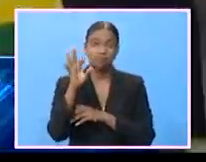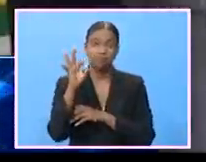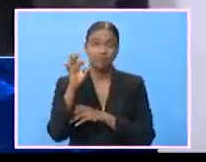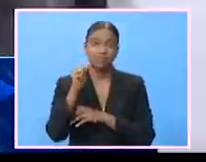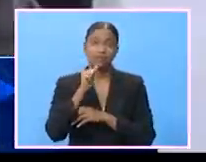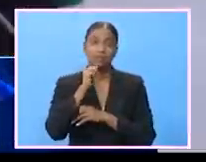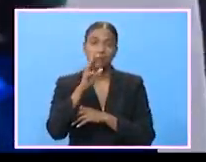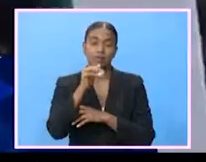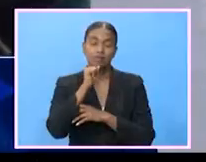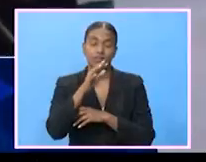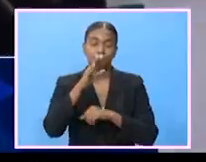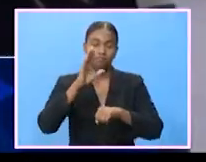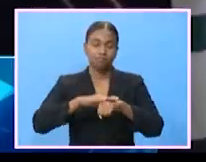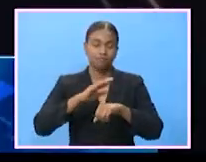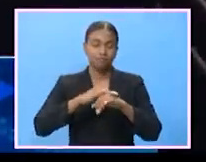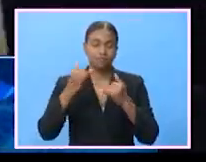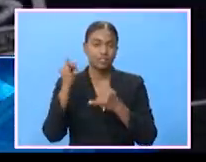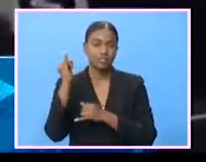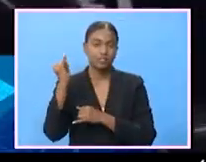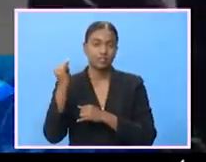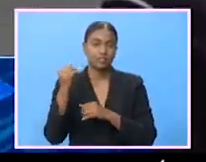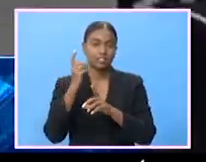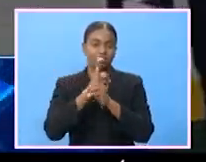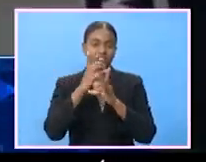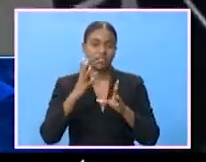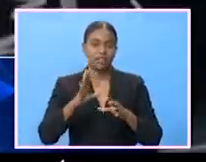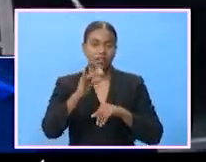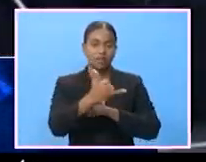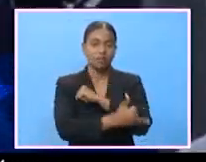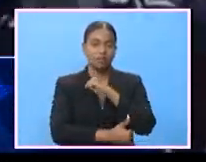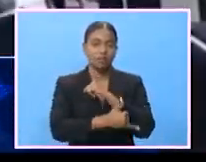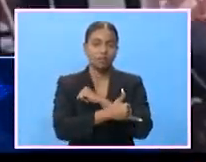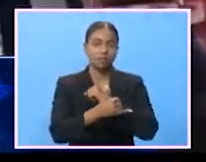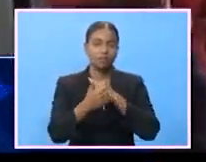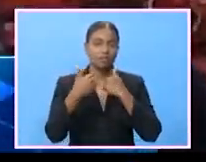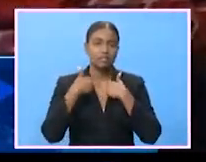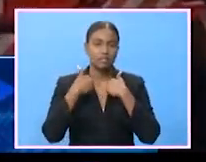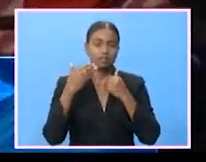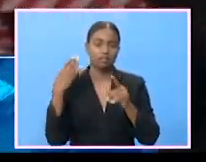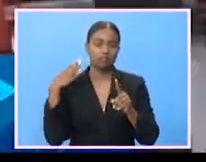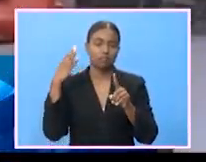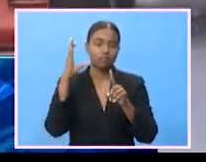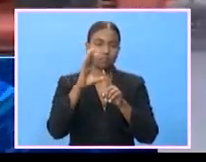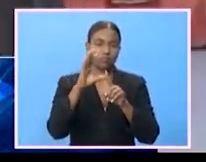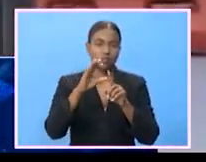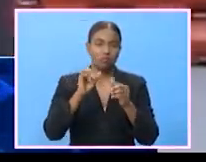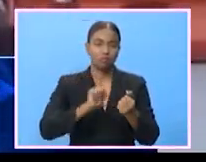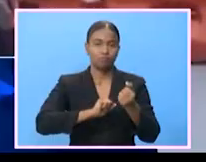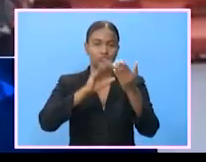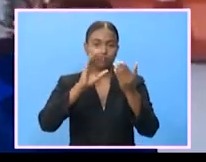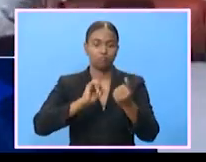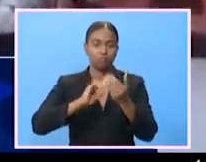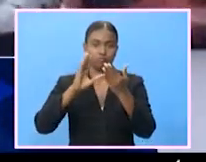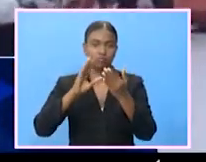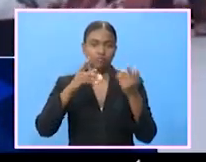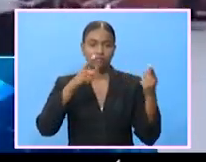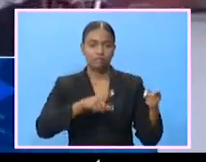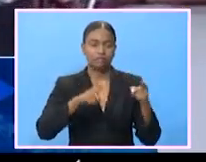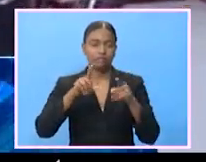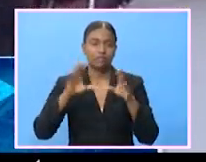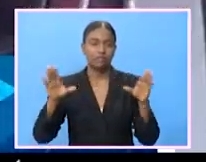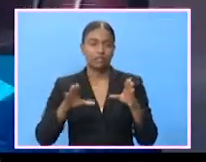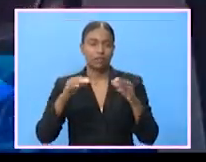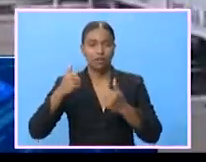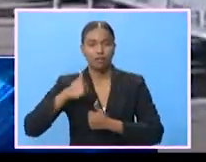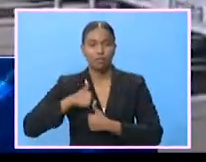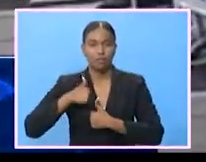mayo, alertó este jueves la Defensoría del Pueblo, que los atribuyó a los enfrentamientos y acciones